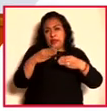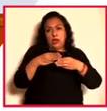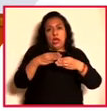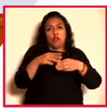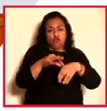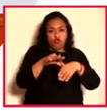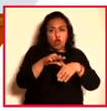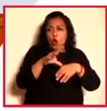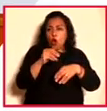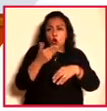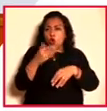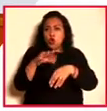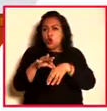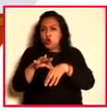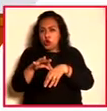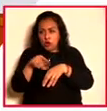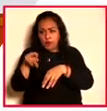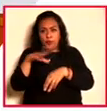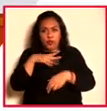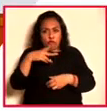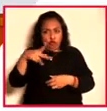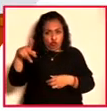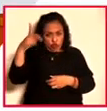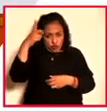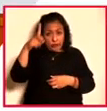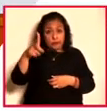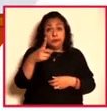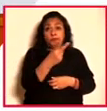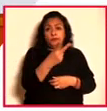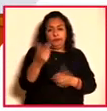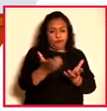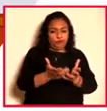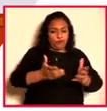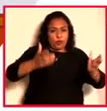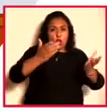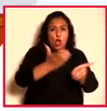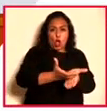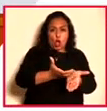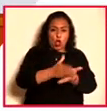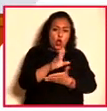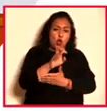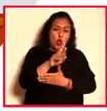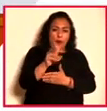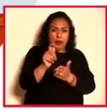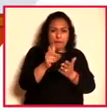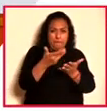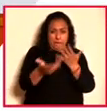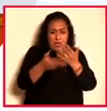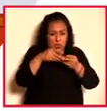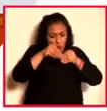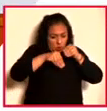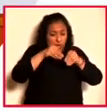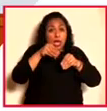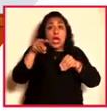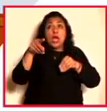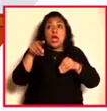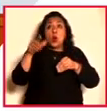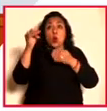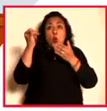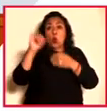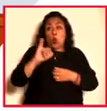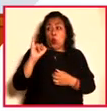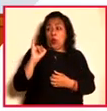tienen. Ambas piezas, forjadas en cobre y labradas a mano, arribaron a Caborca el jueves por la noche y un día